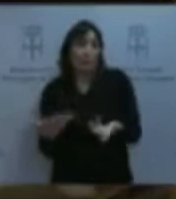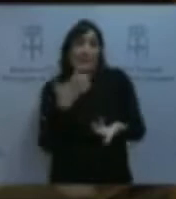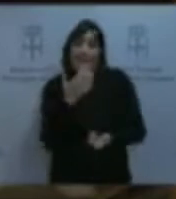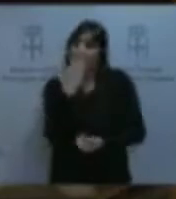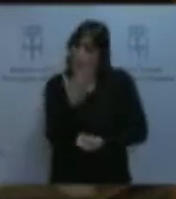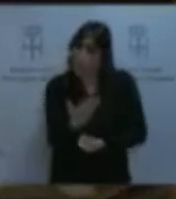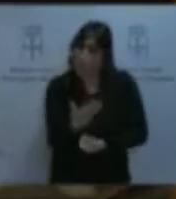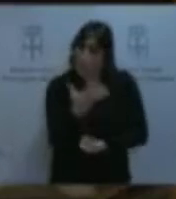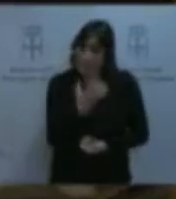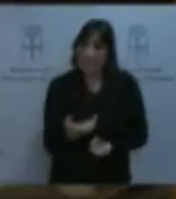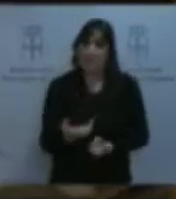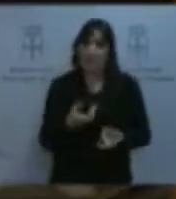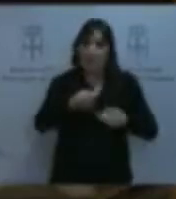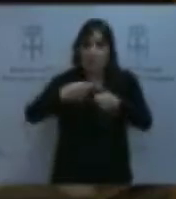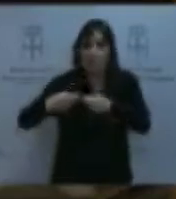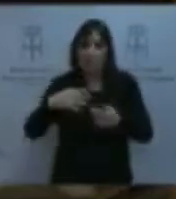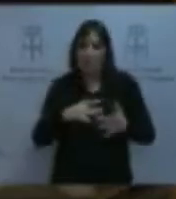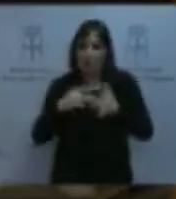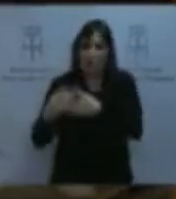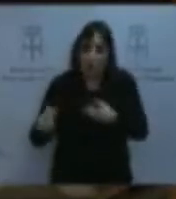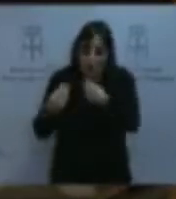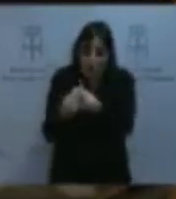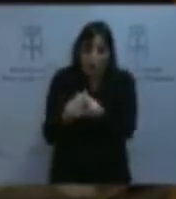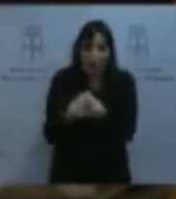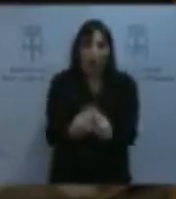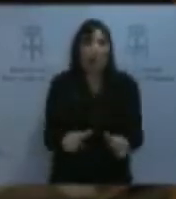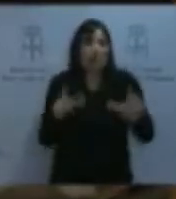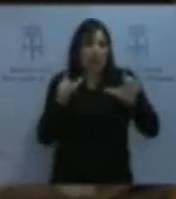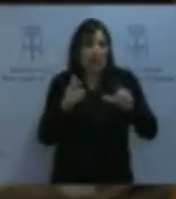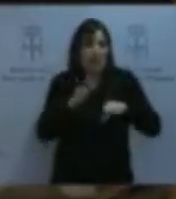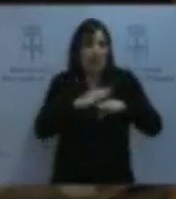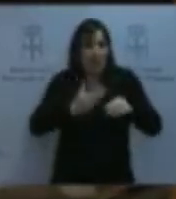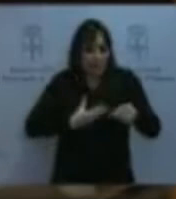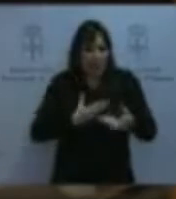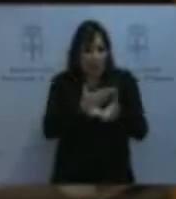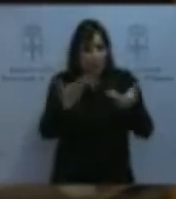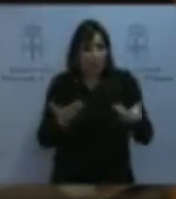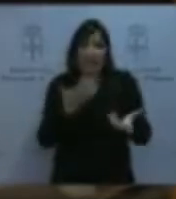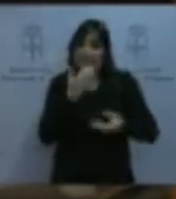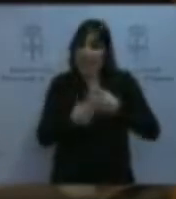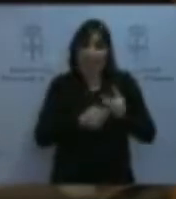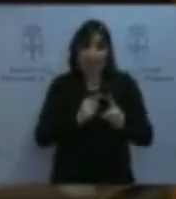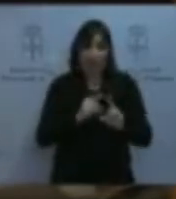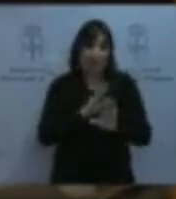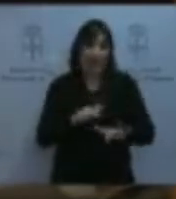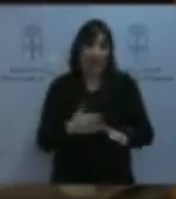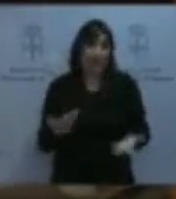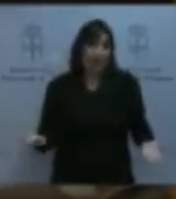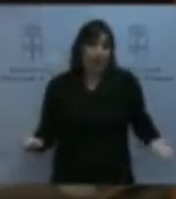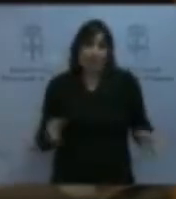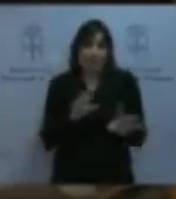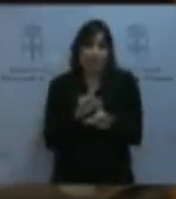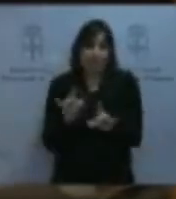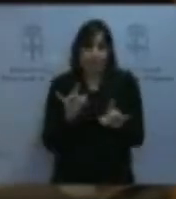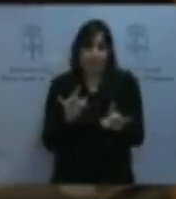hecho de dar protagonismo a las entidades municipales, seguramente la cosa no termine muy bien. Pero sobre todo, sería preocupante que el área central